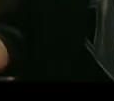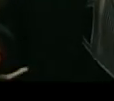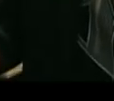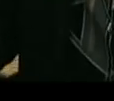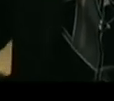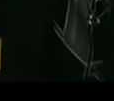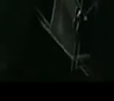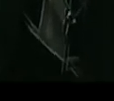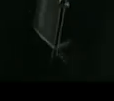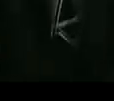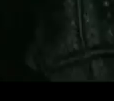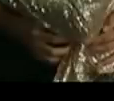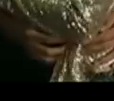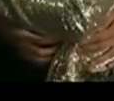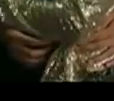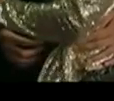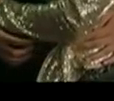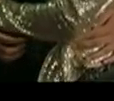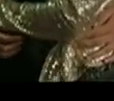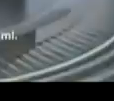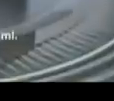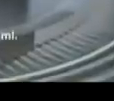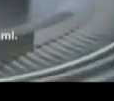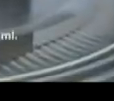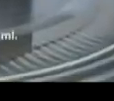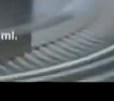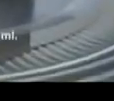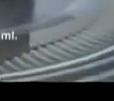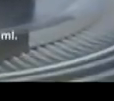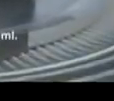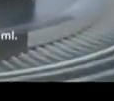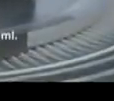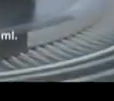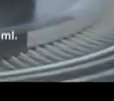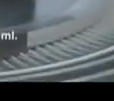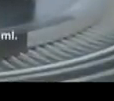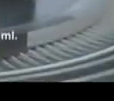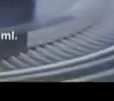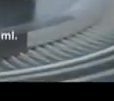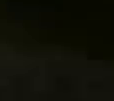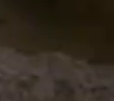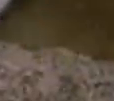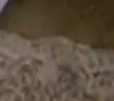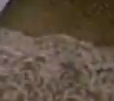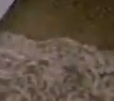de peinado y el mejor resultado. Encuéntrala desde 25 centavos en tu tienda más cercana.